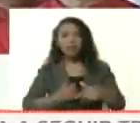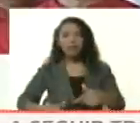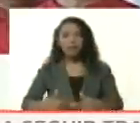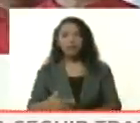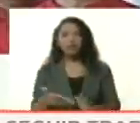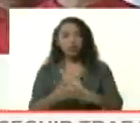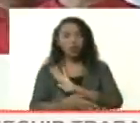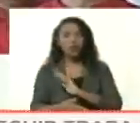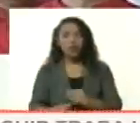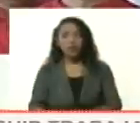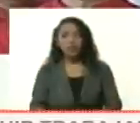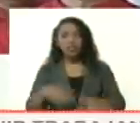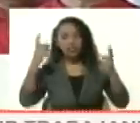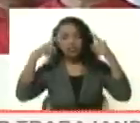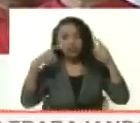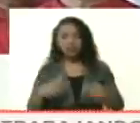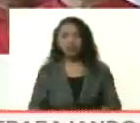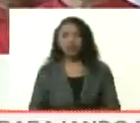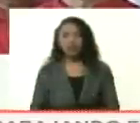Recomendaciones, y el comandante Chávez dijo,